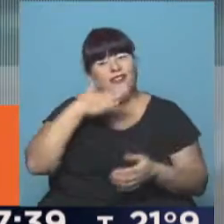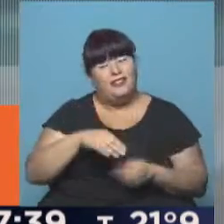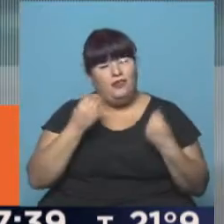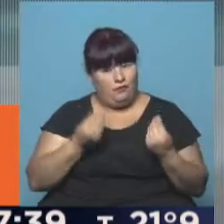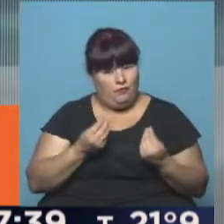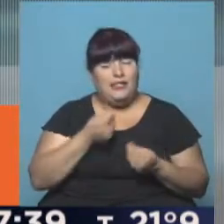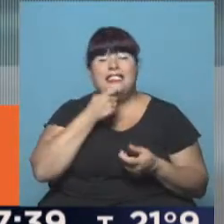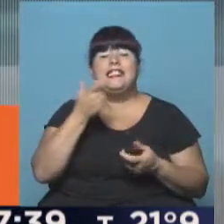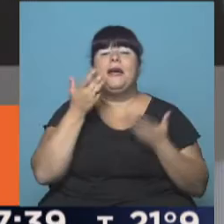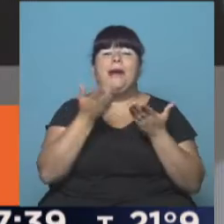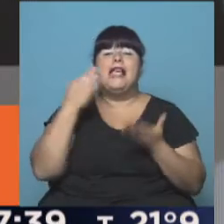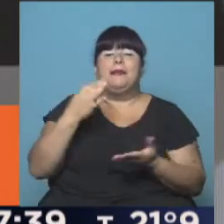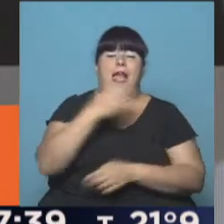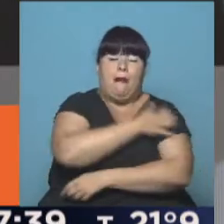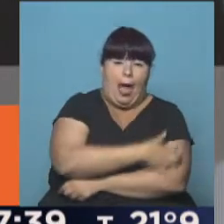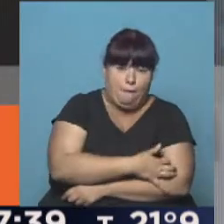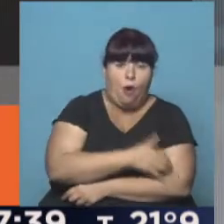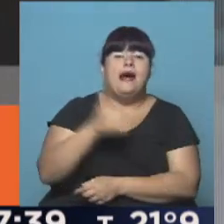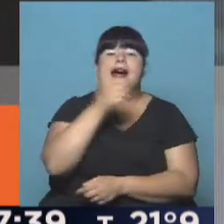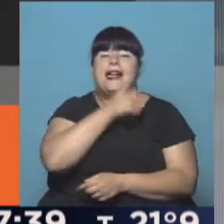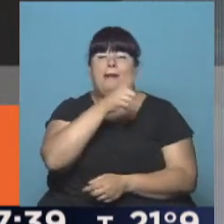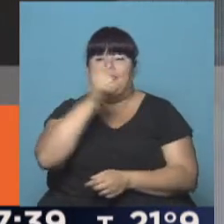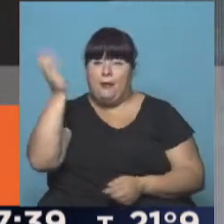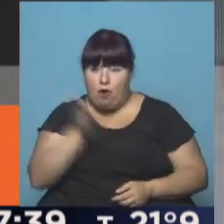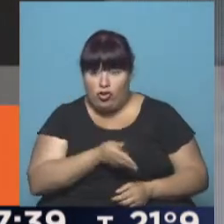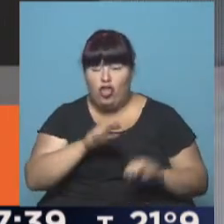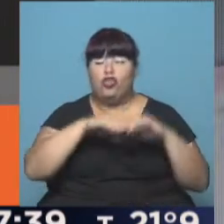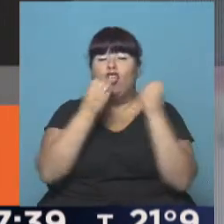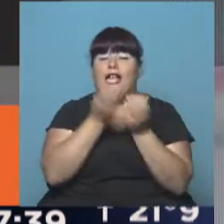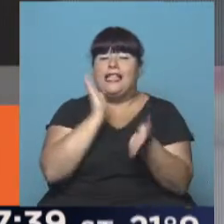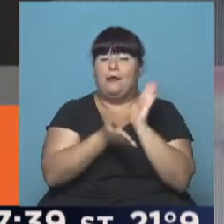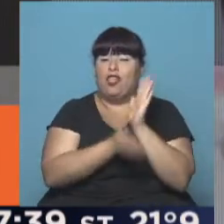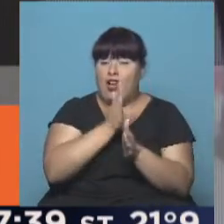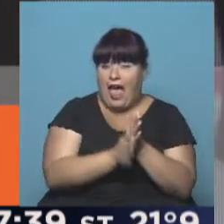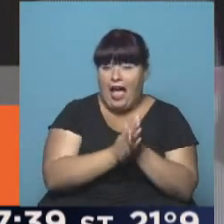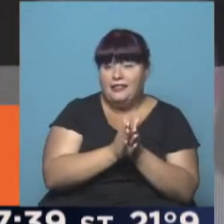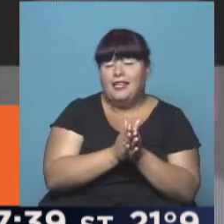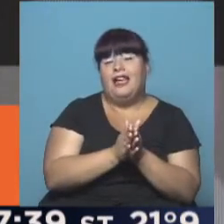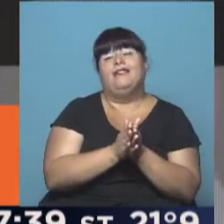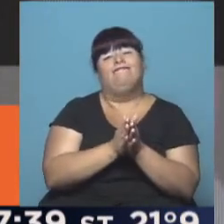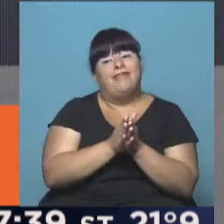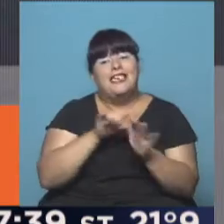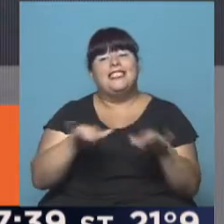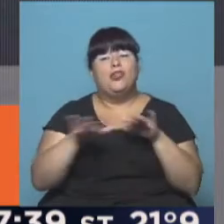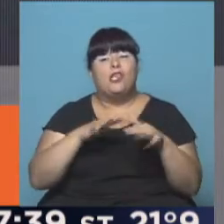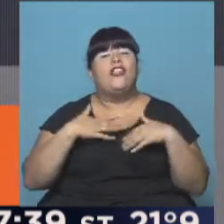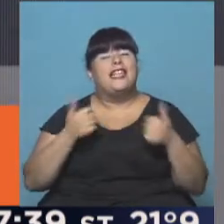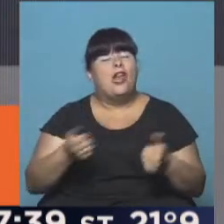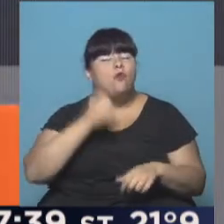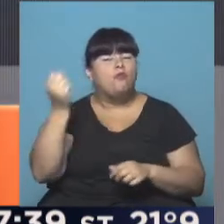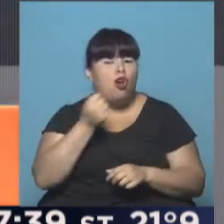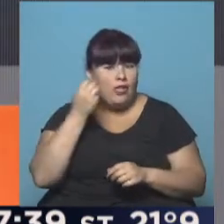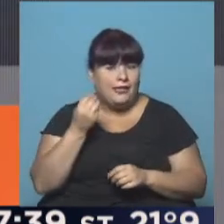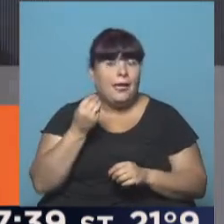que un beneficio social con medicamentos al 100%, la totalidad del tratamiento, es una situación en salud muy